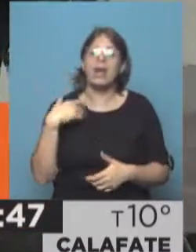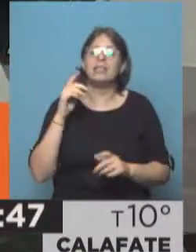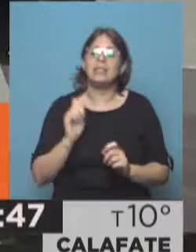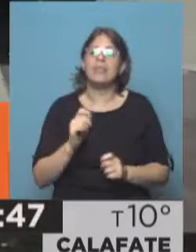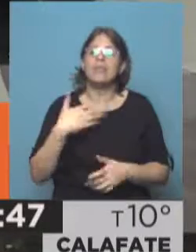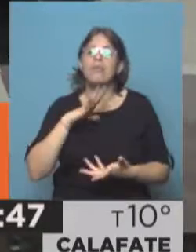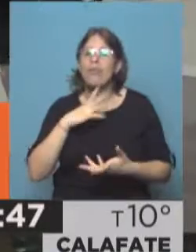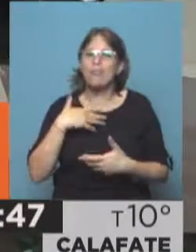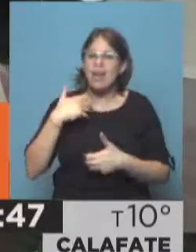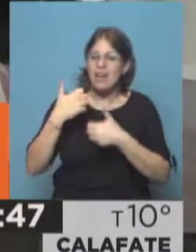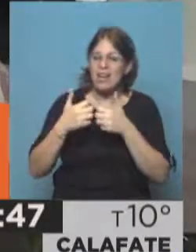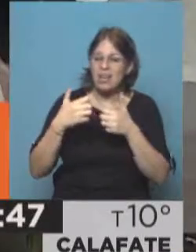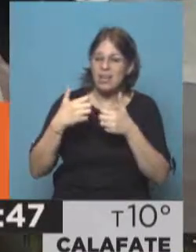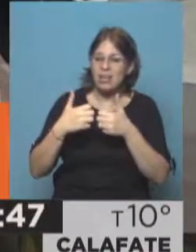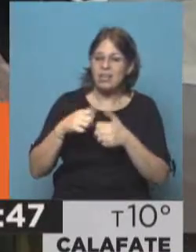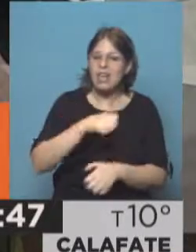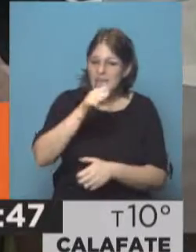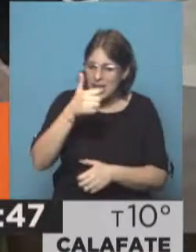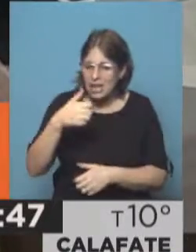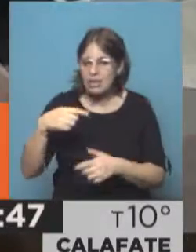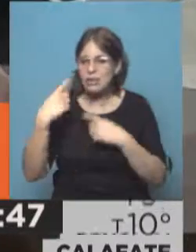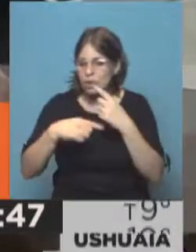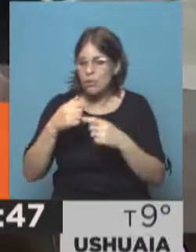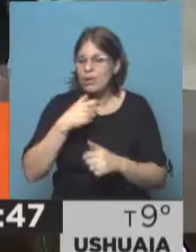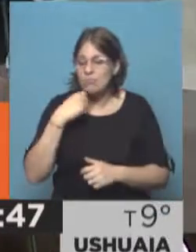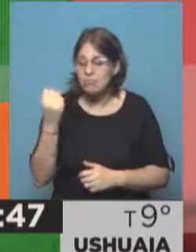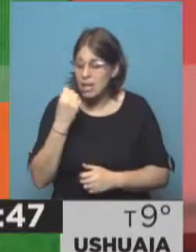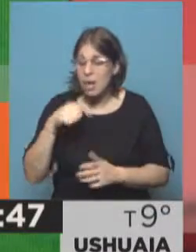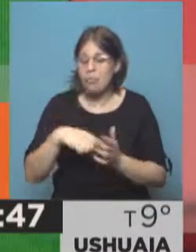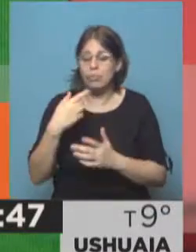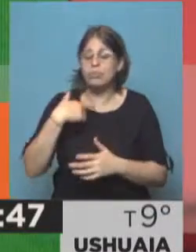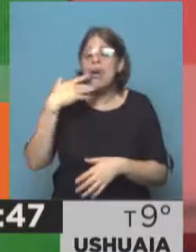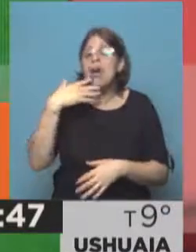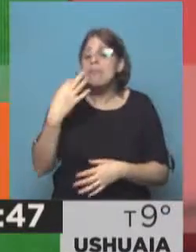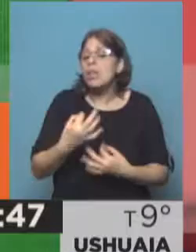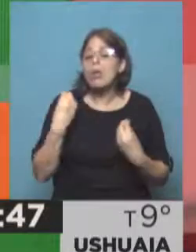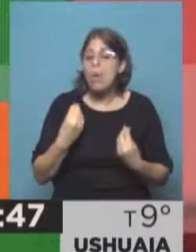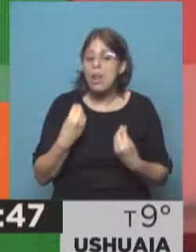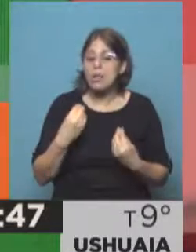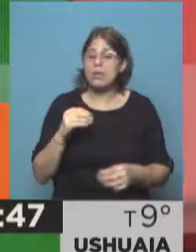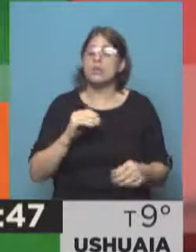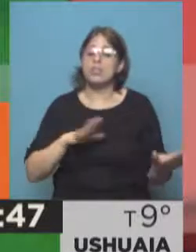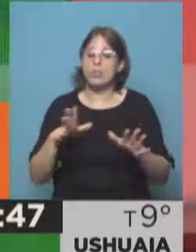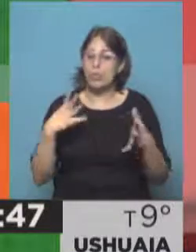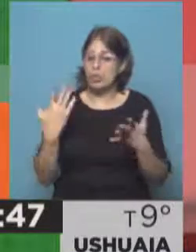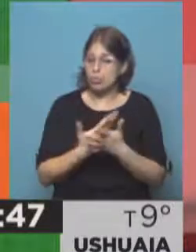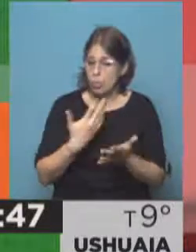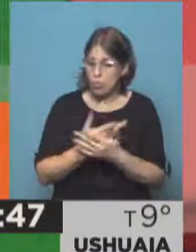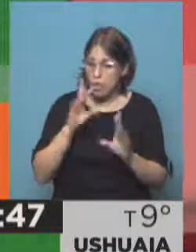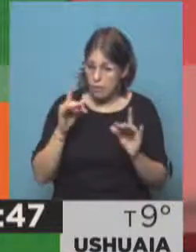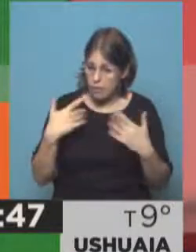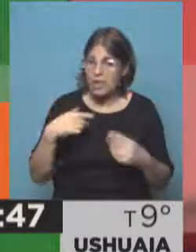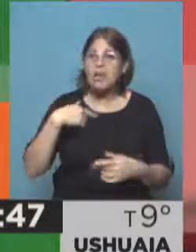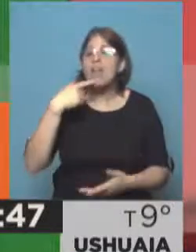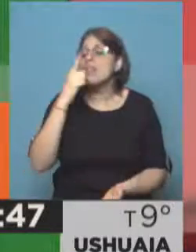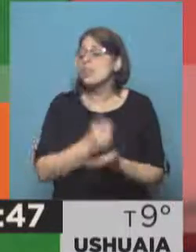rachita positiva que la queríamos continuar, pero bueno, la realidad es más agobiante y entonces tenemos que tomar esta decisión